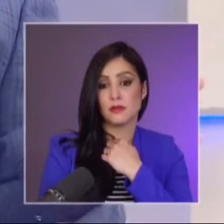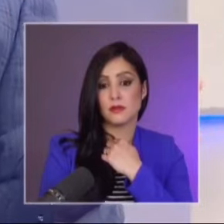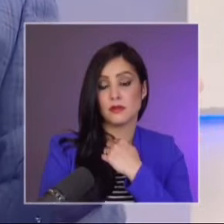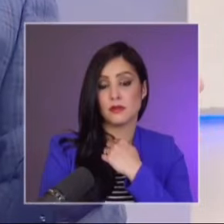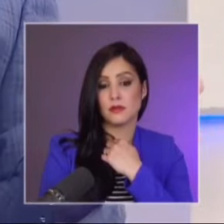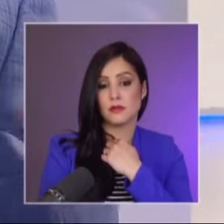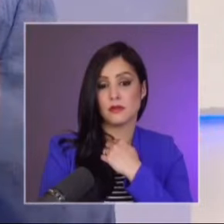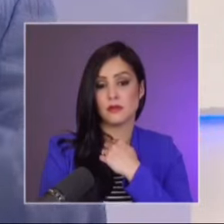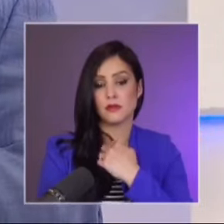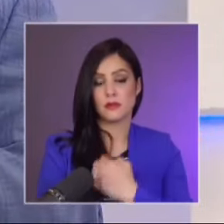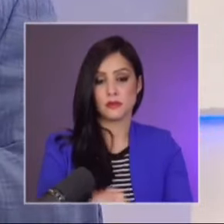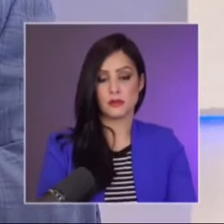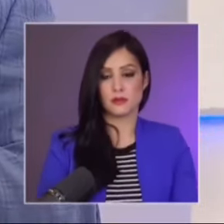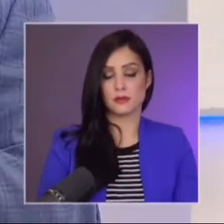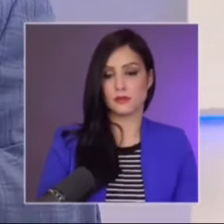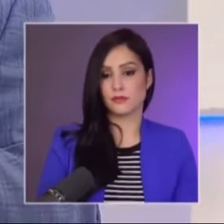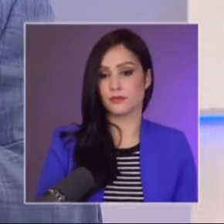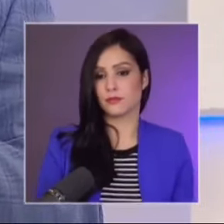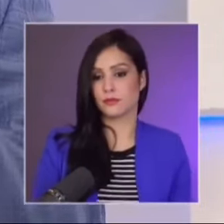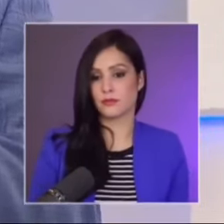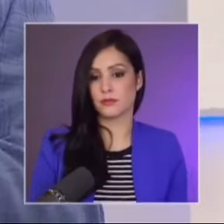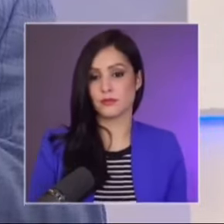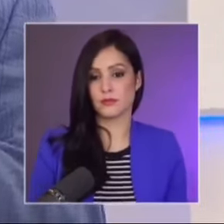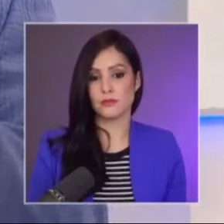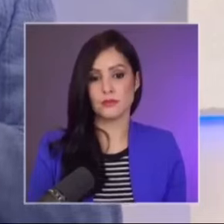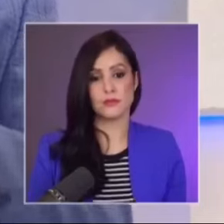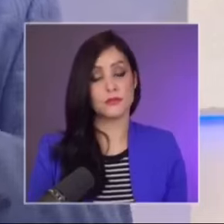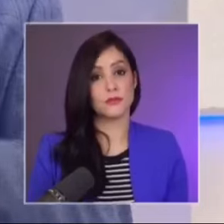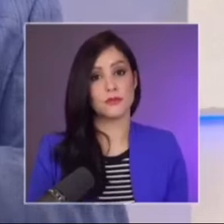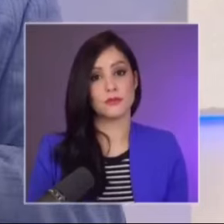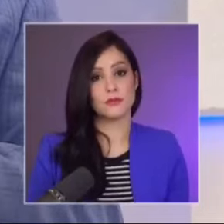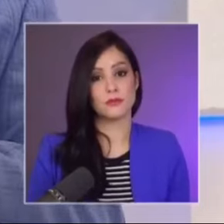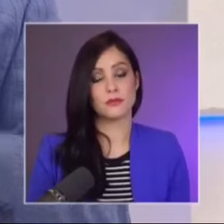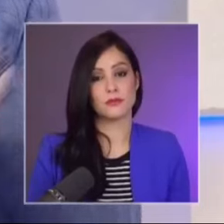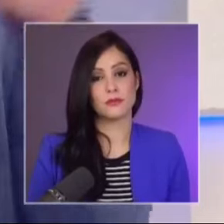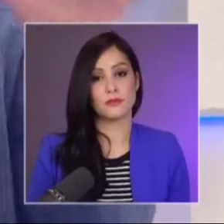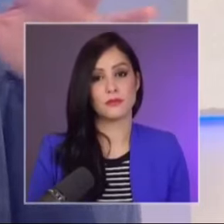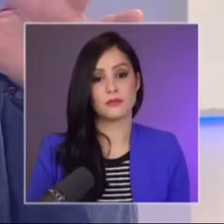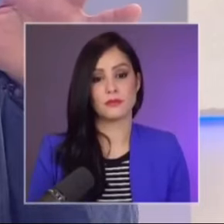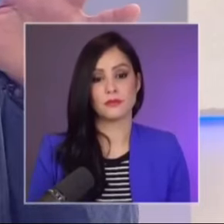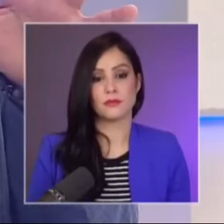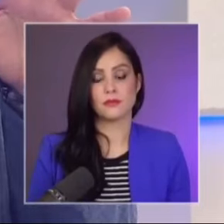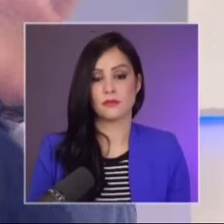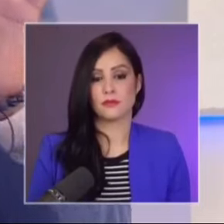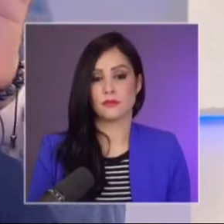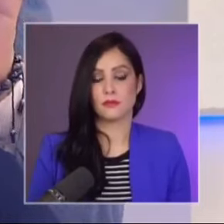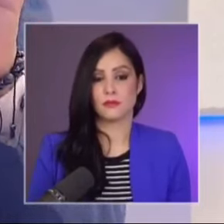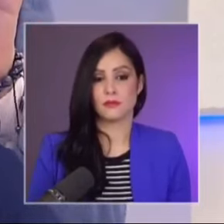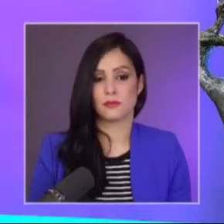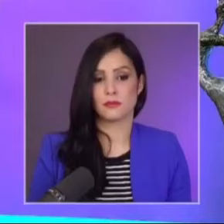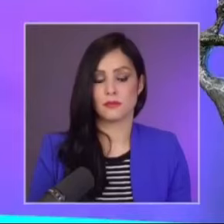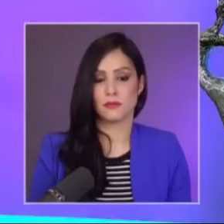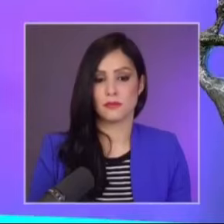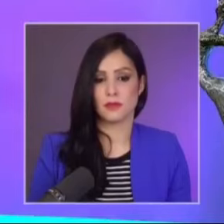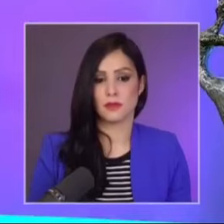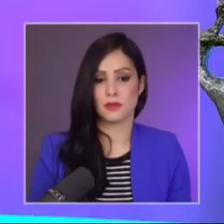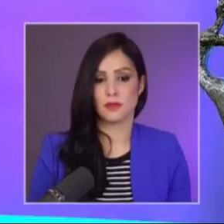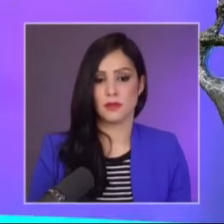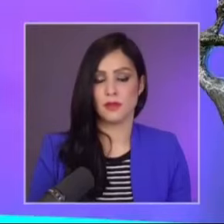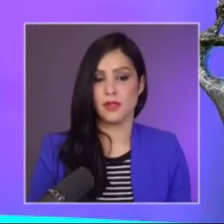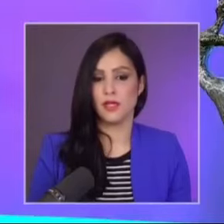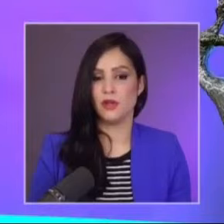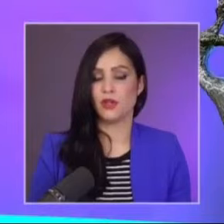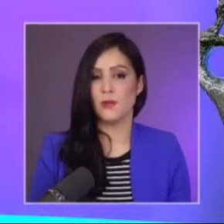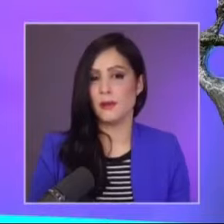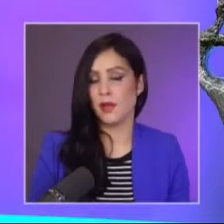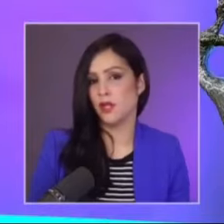esa revisión mensura rinde un informe que es la que es el fundamento o sea él dice lo que él tiene miren eso es lo que